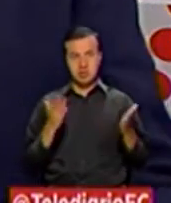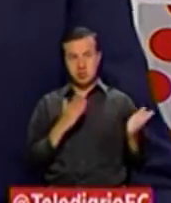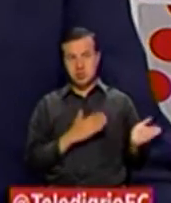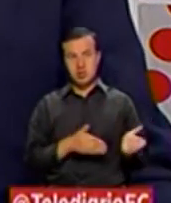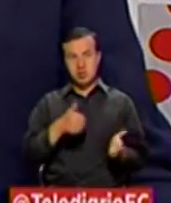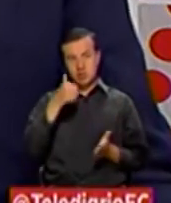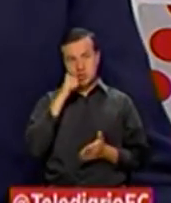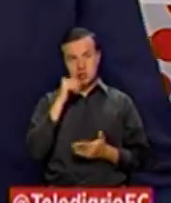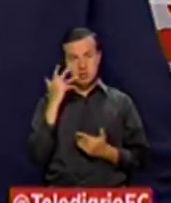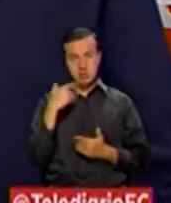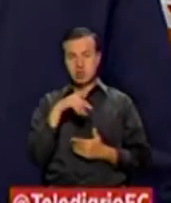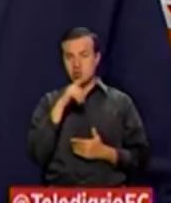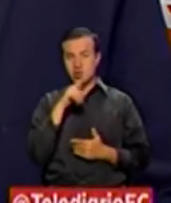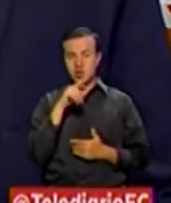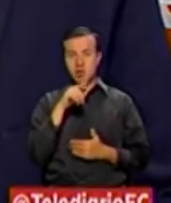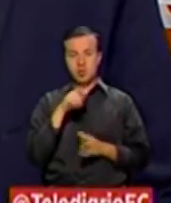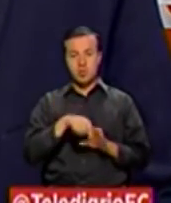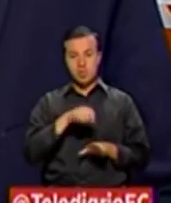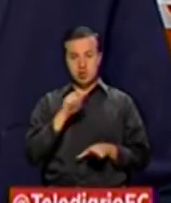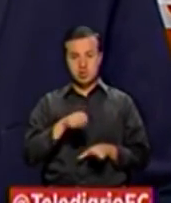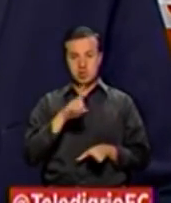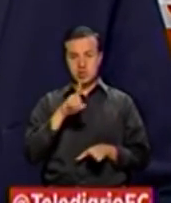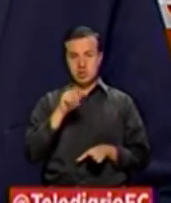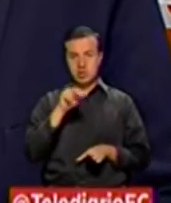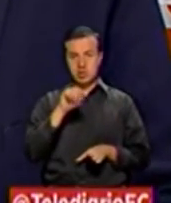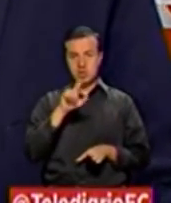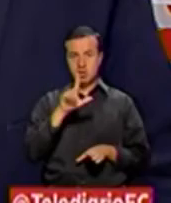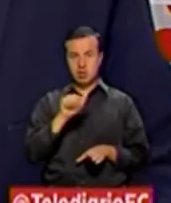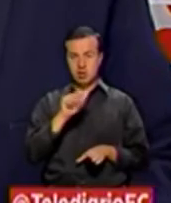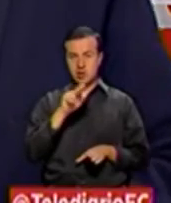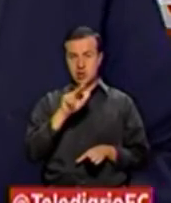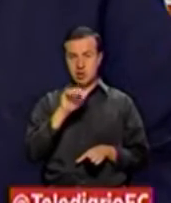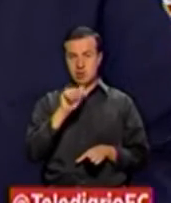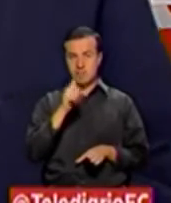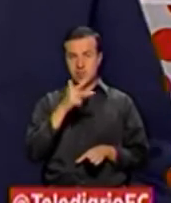resuelto ayer por la jueza Daniela Camacho de la Corte Nacional de